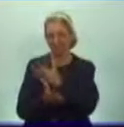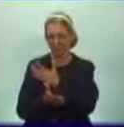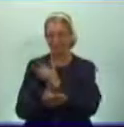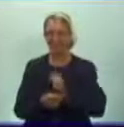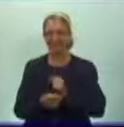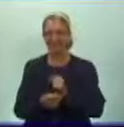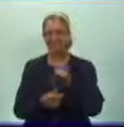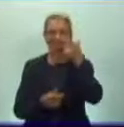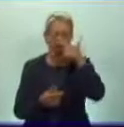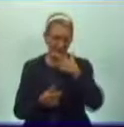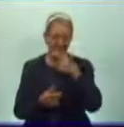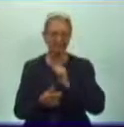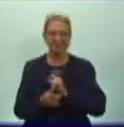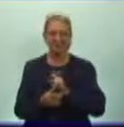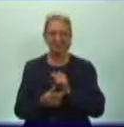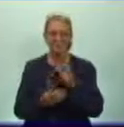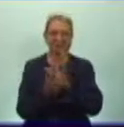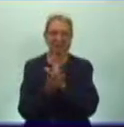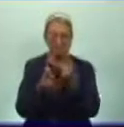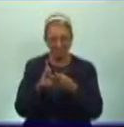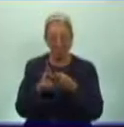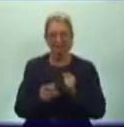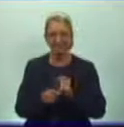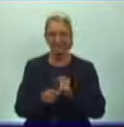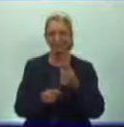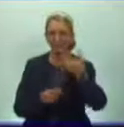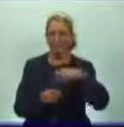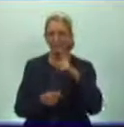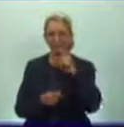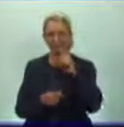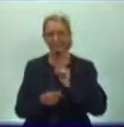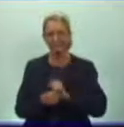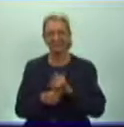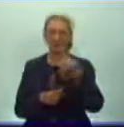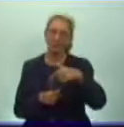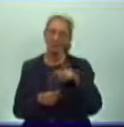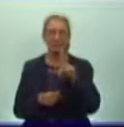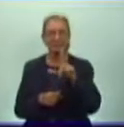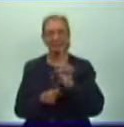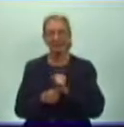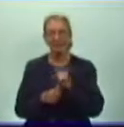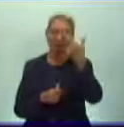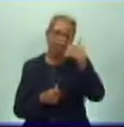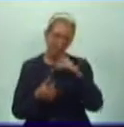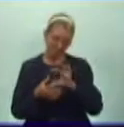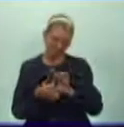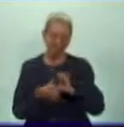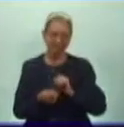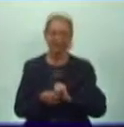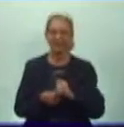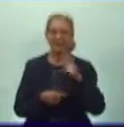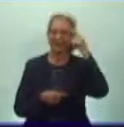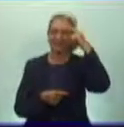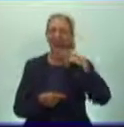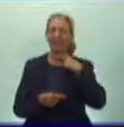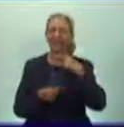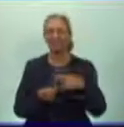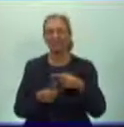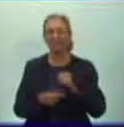marzo, abril, mayo, junio, julio, agosto,